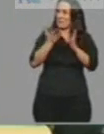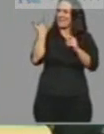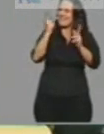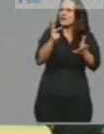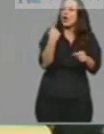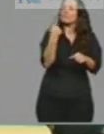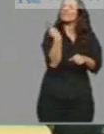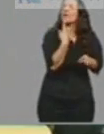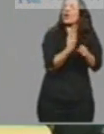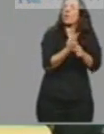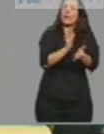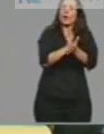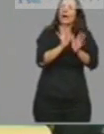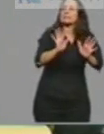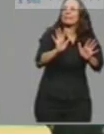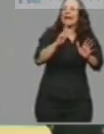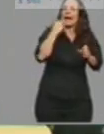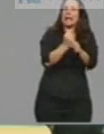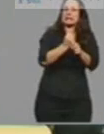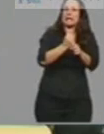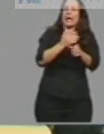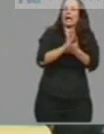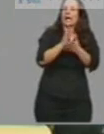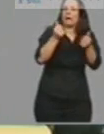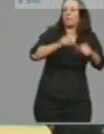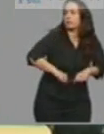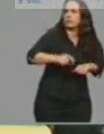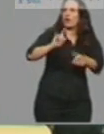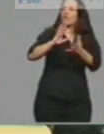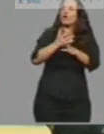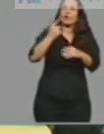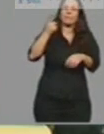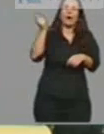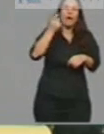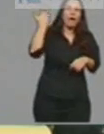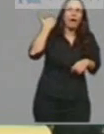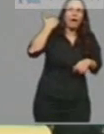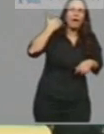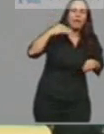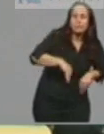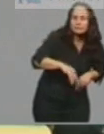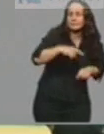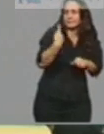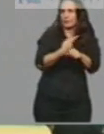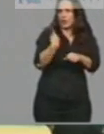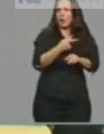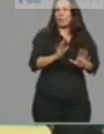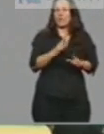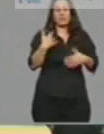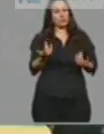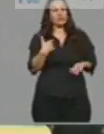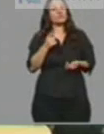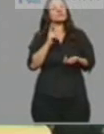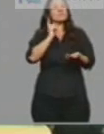sobre nuestras cabezas, hemos tomado dos decisiones más, además de esta casi espiritual y poco terrenal de encomendarnos a